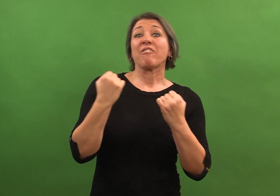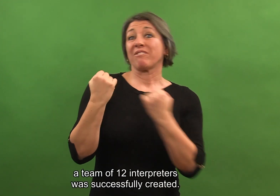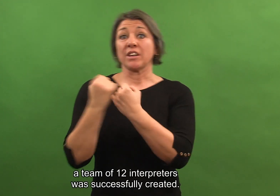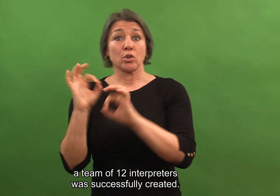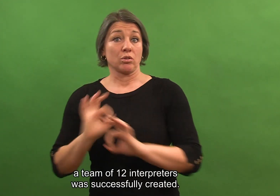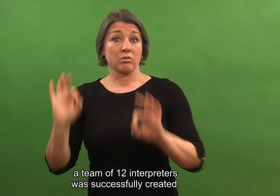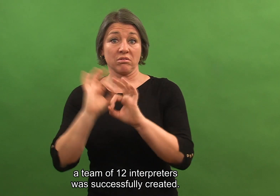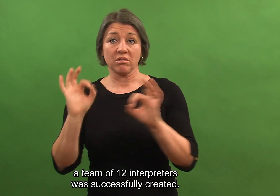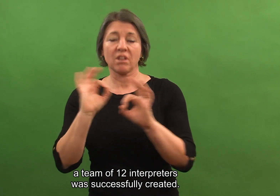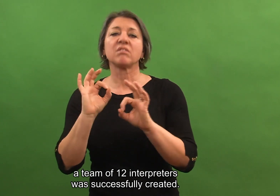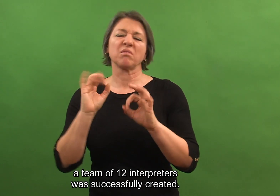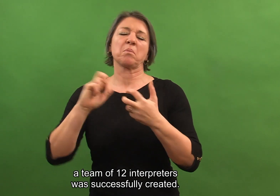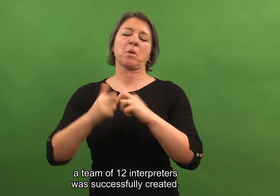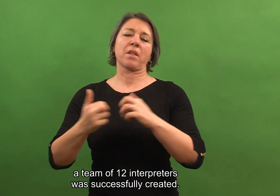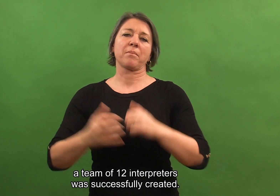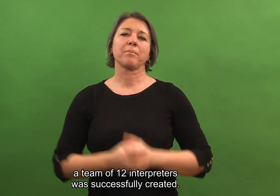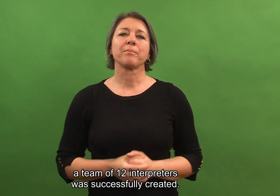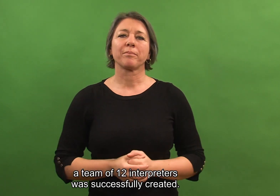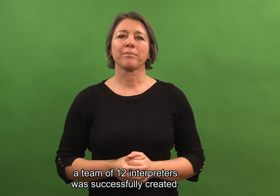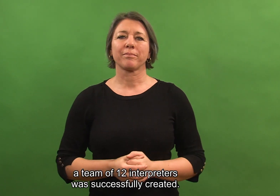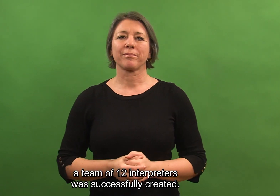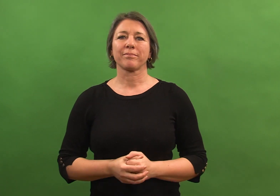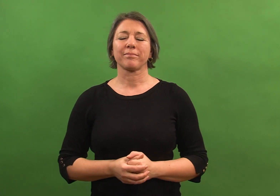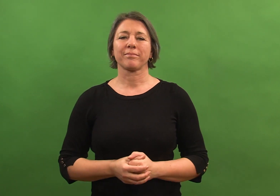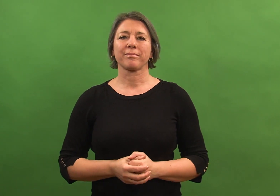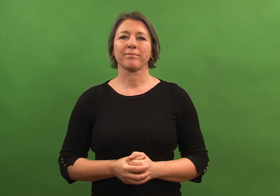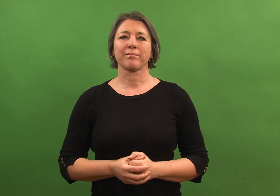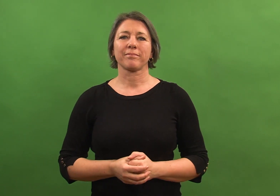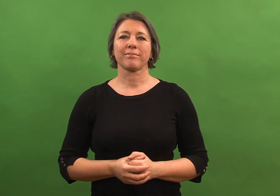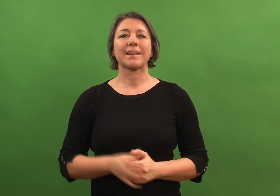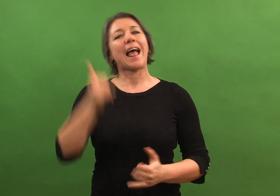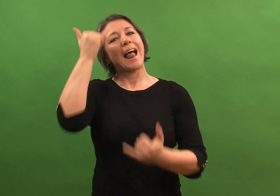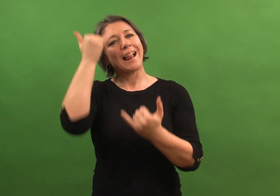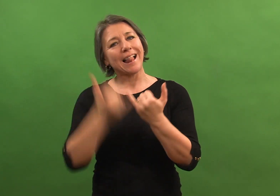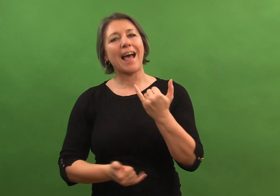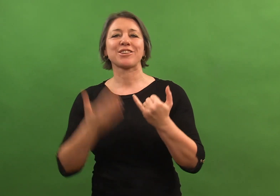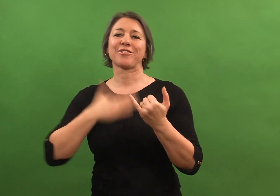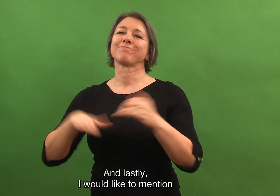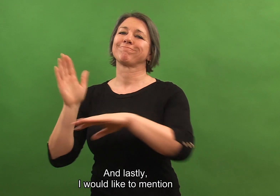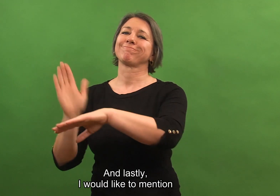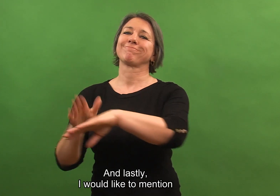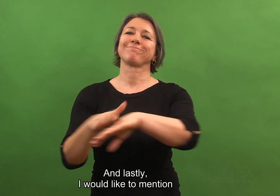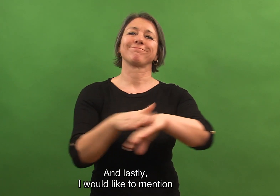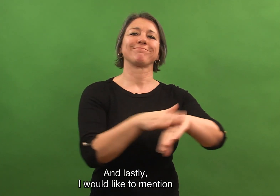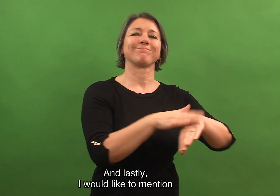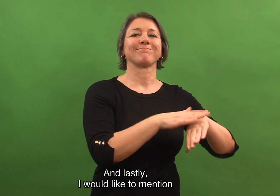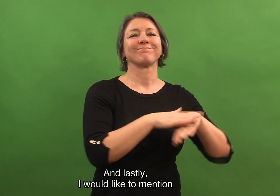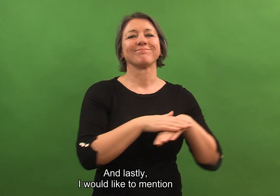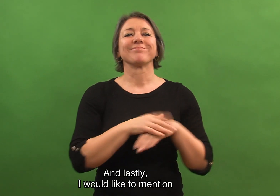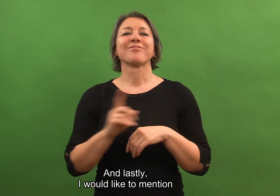que estaban presentando en la televisión nacional y gracias a la colaboración con ellos pudimos crear un equipo